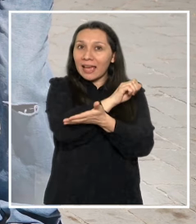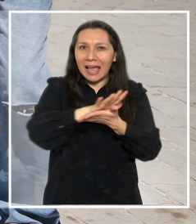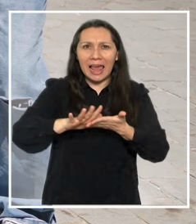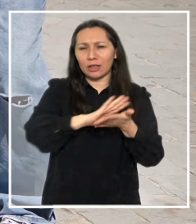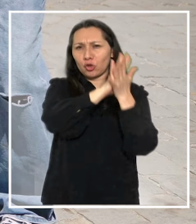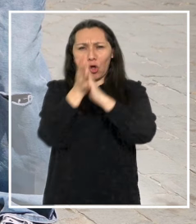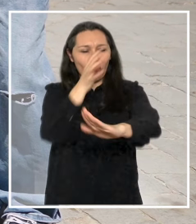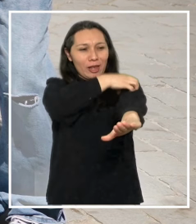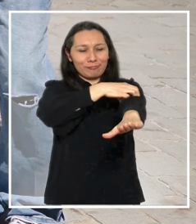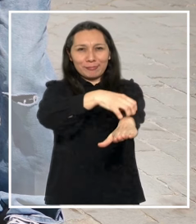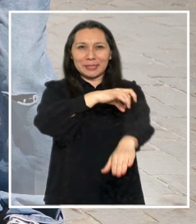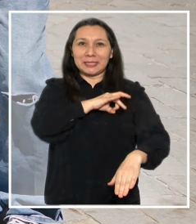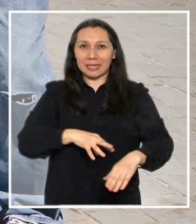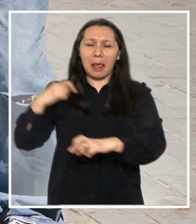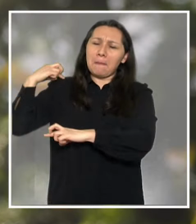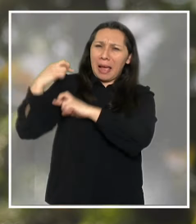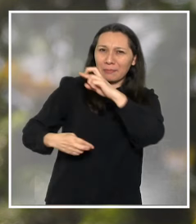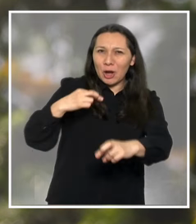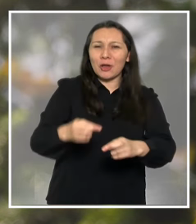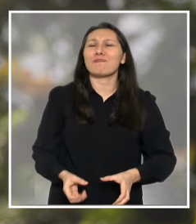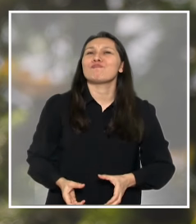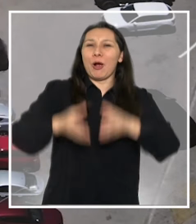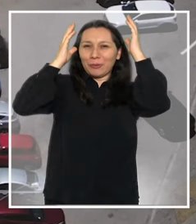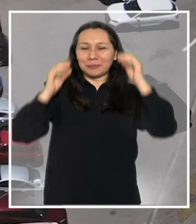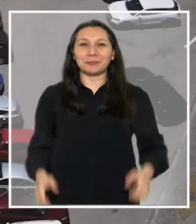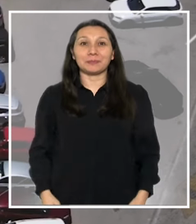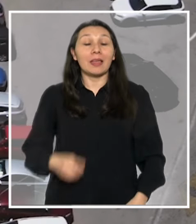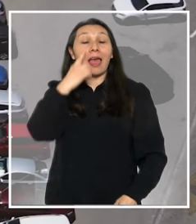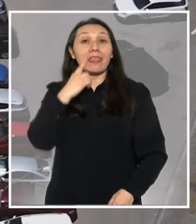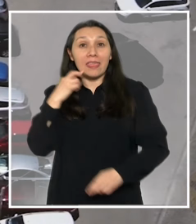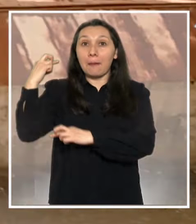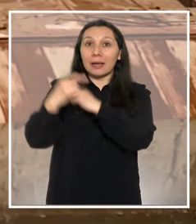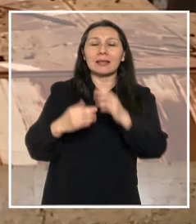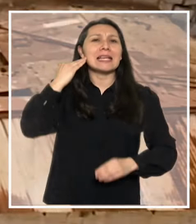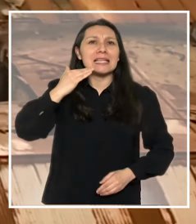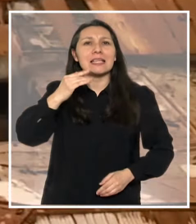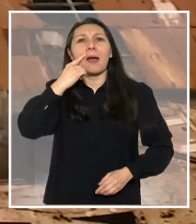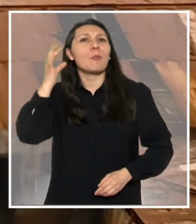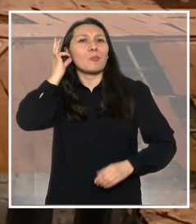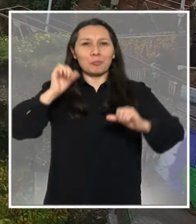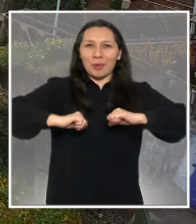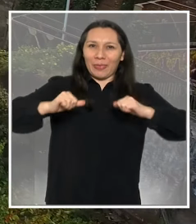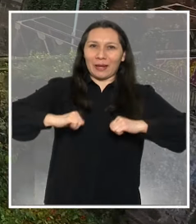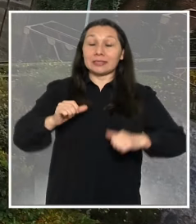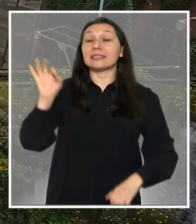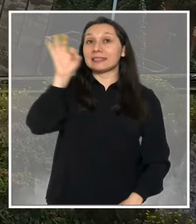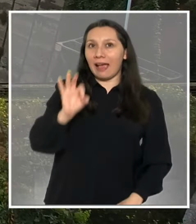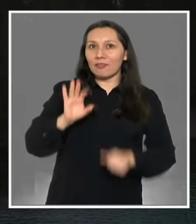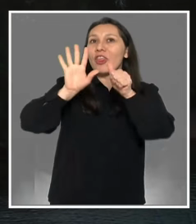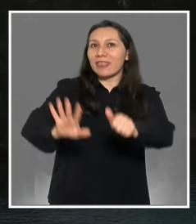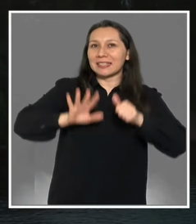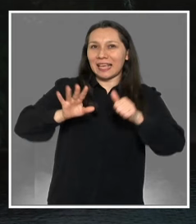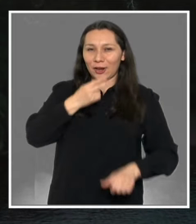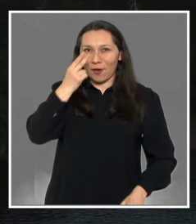actividades gratuitas en todas las regiones de Chile. ¡Patrimonios! Día de los Patrimonios de Niñas, Niños y Adolescentes,